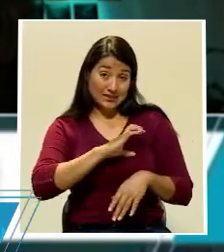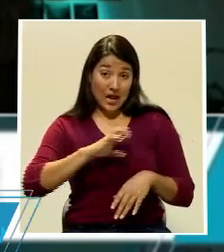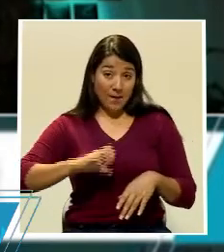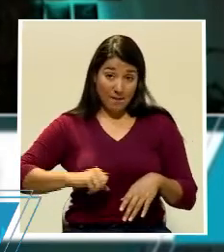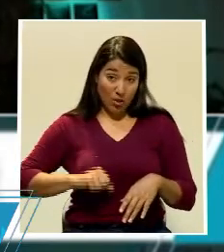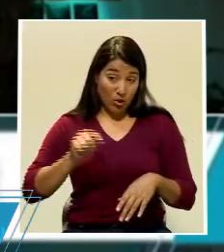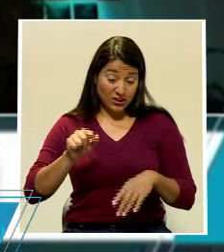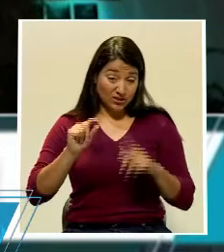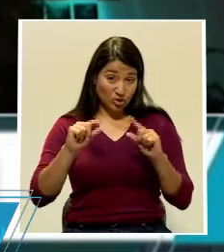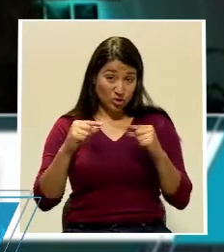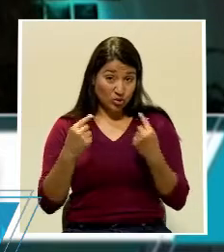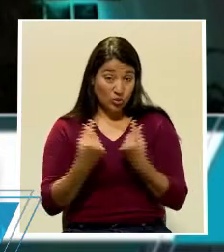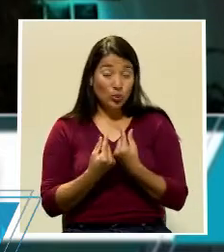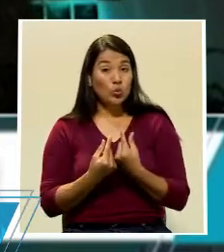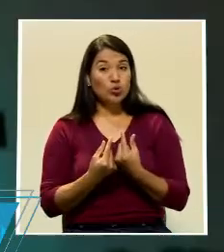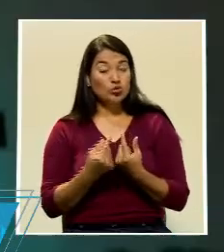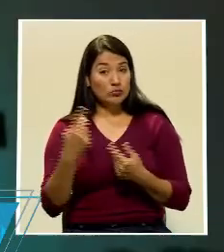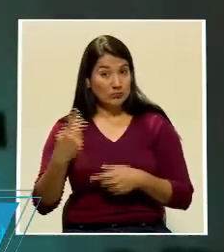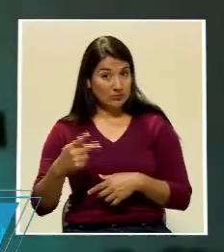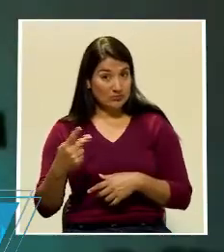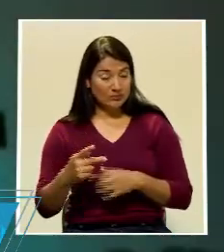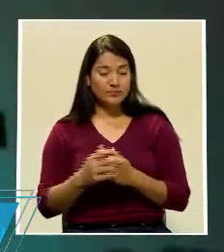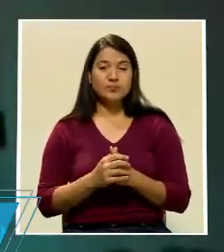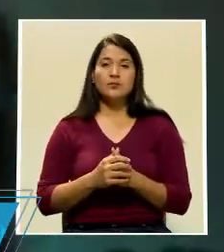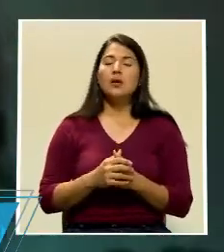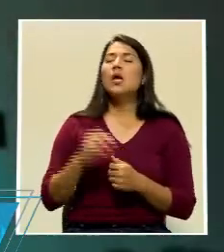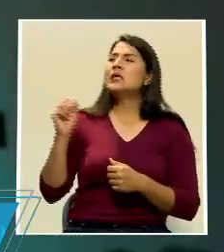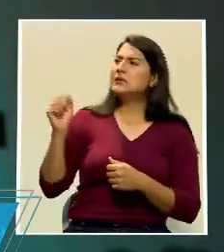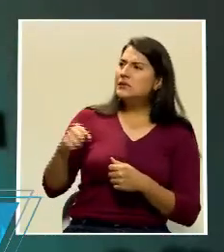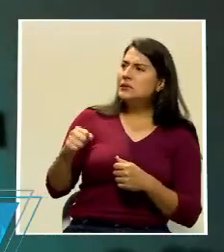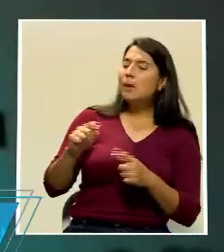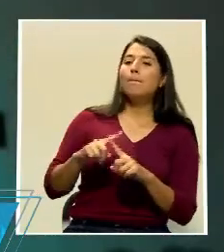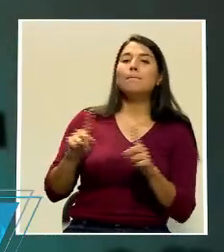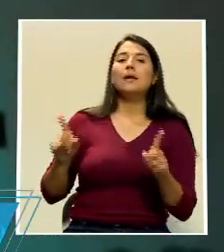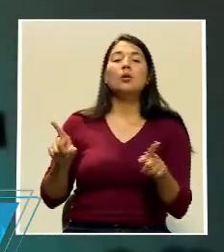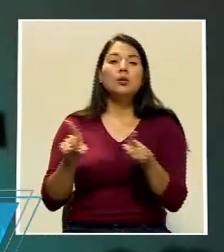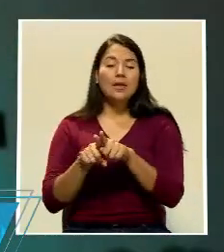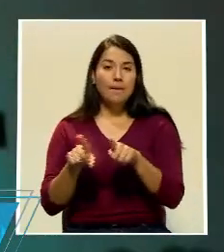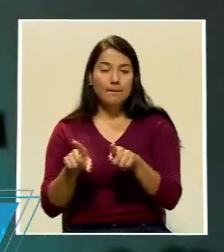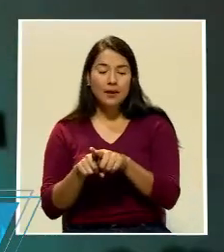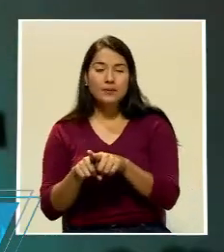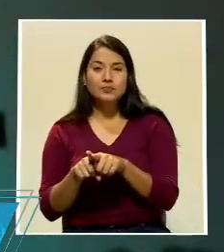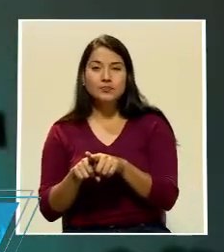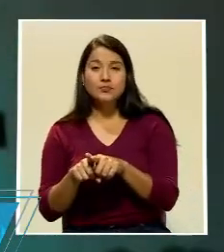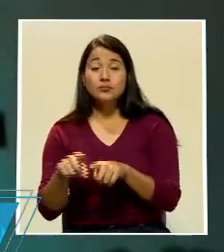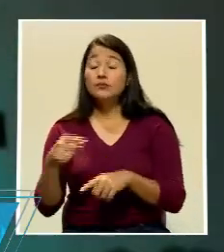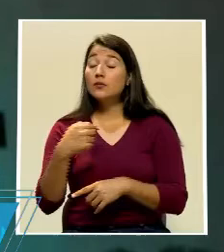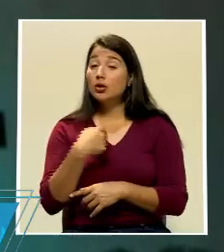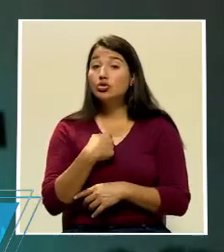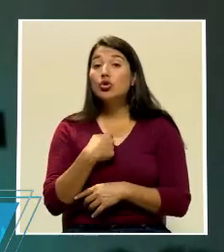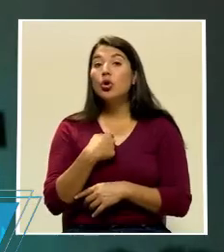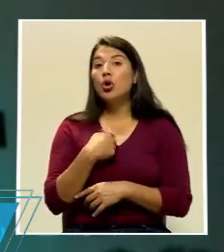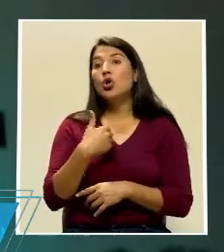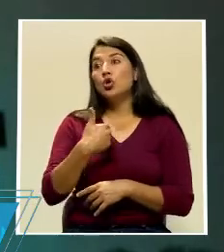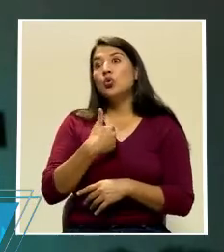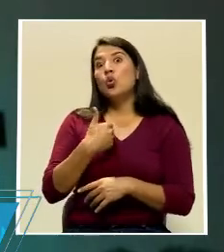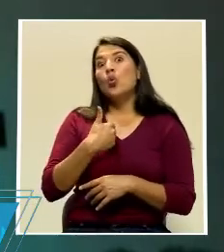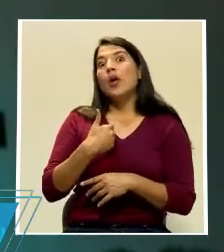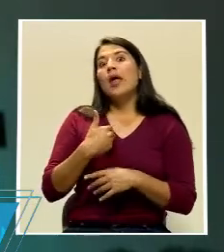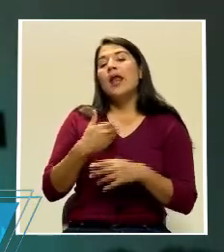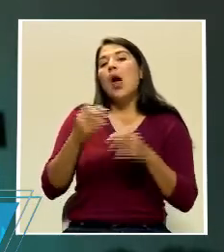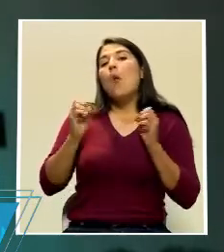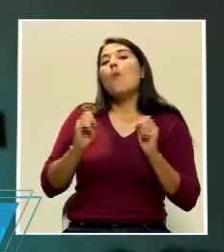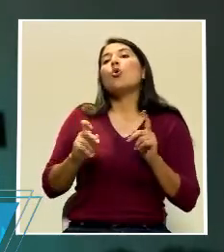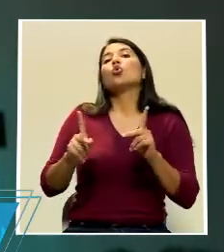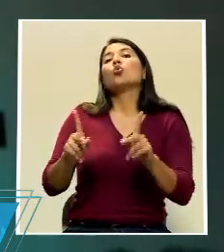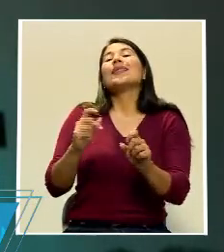de las pandillas. Bueno, pues sí, pero también yo tuve la dicha de trabajar en una época donde